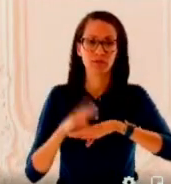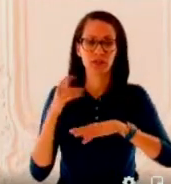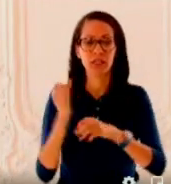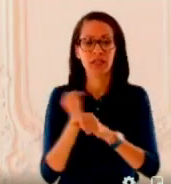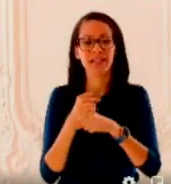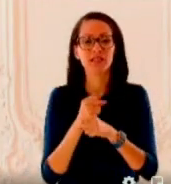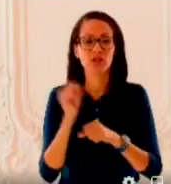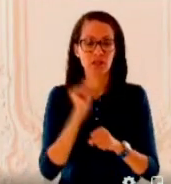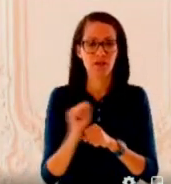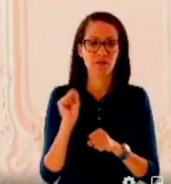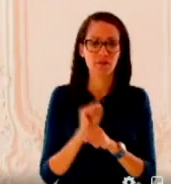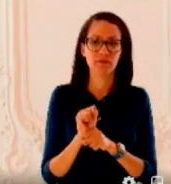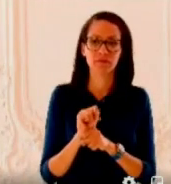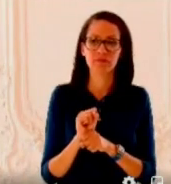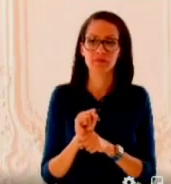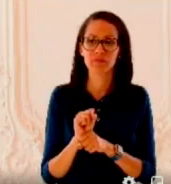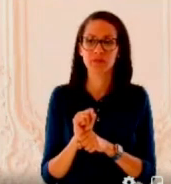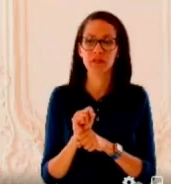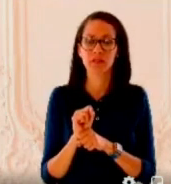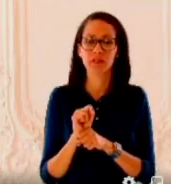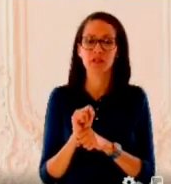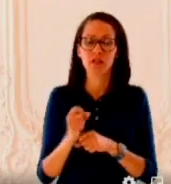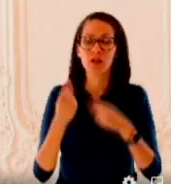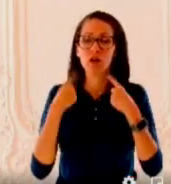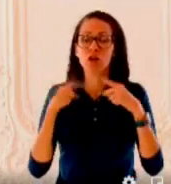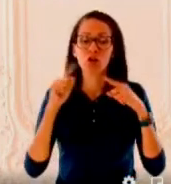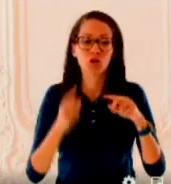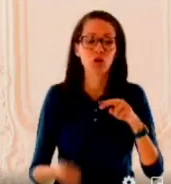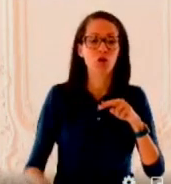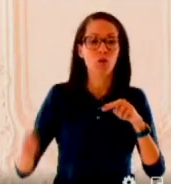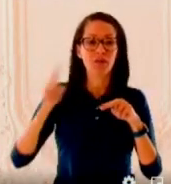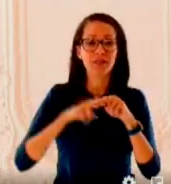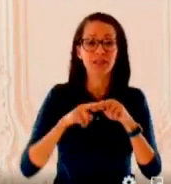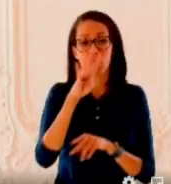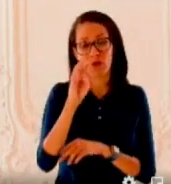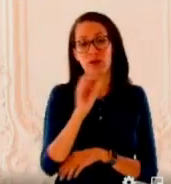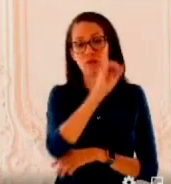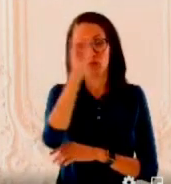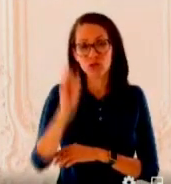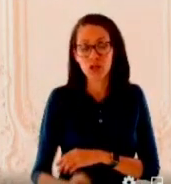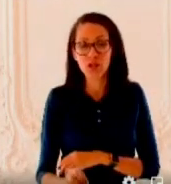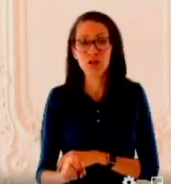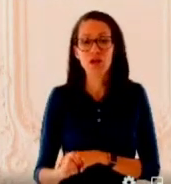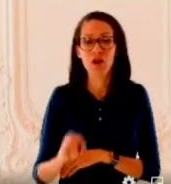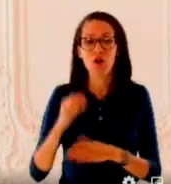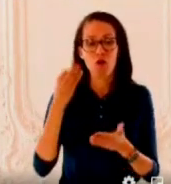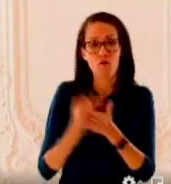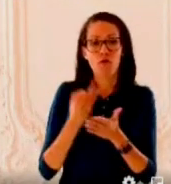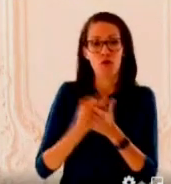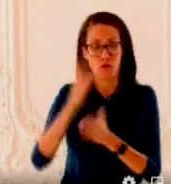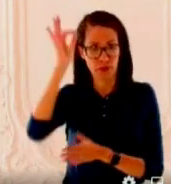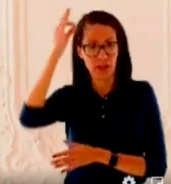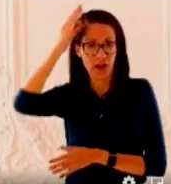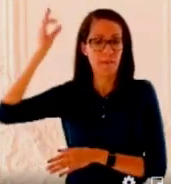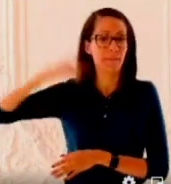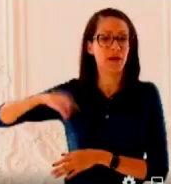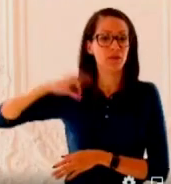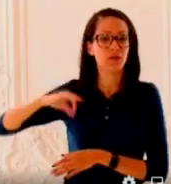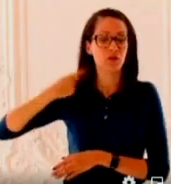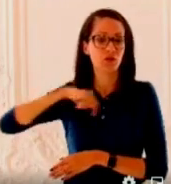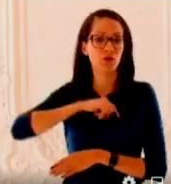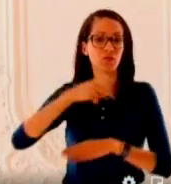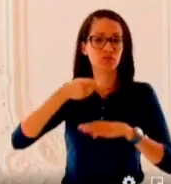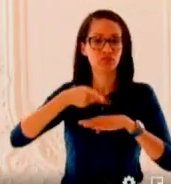de empleos. Logró aumentar en más de un 40% la obligación de fondos federales en beneficio de nuestro